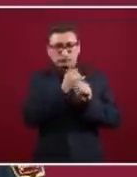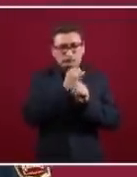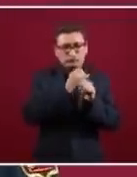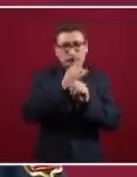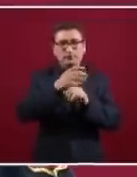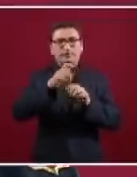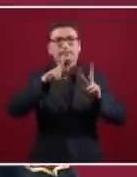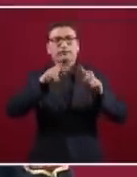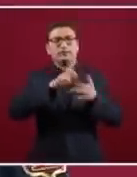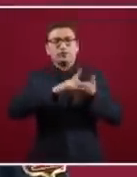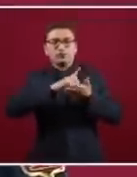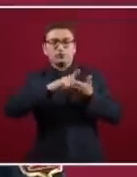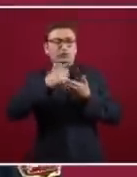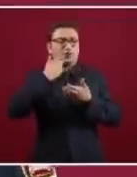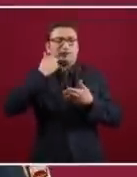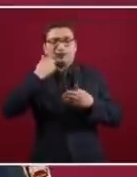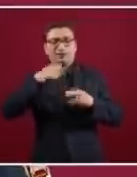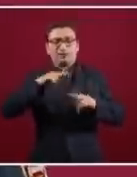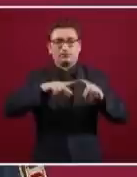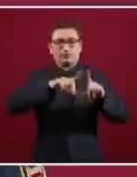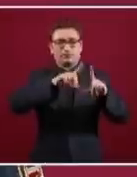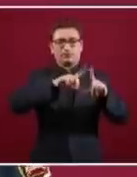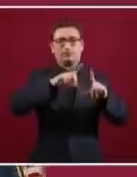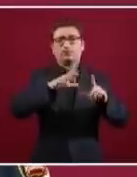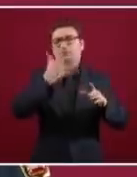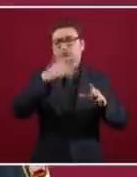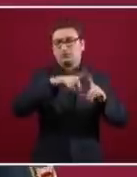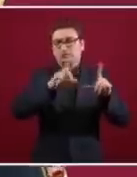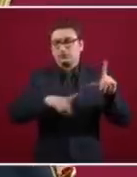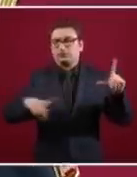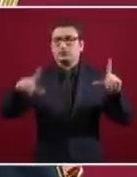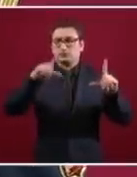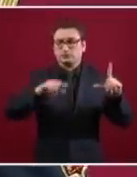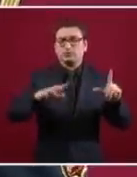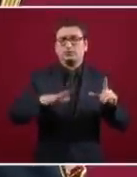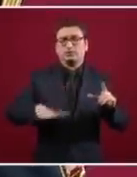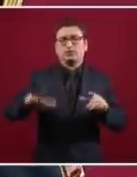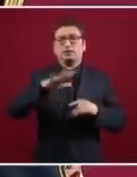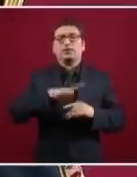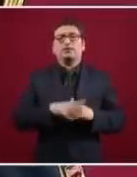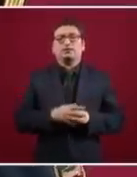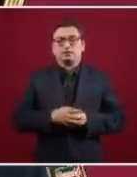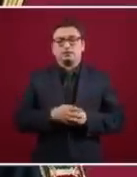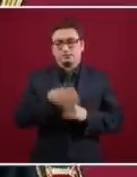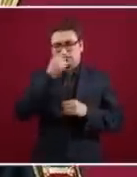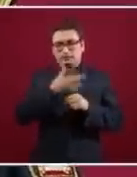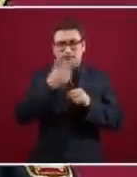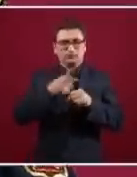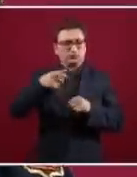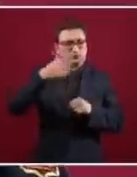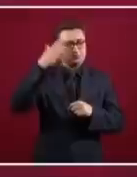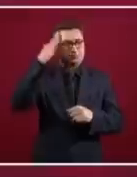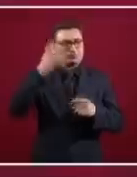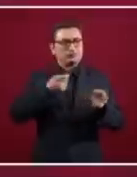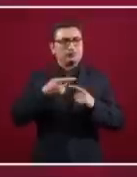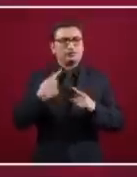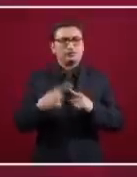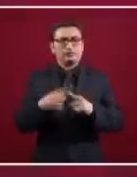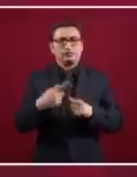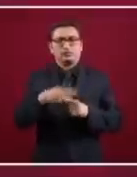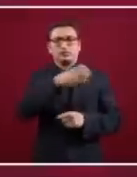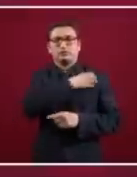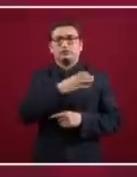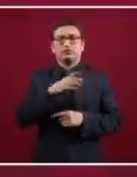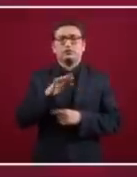narcotráfico a nivel de la secretaría a nivel nacional es el que el que dirige los esfuerzos es el teniente